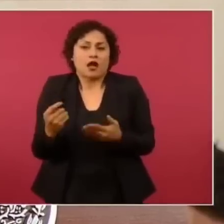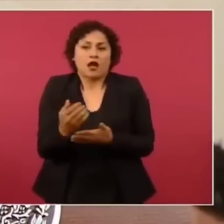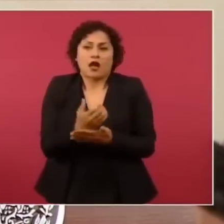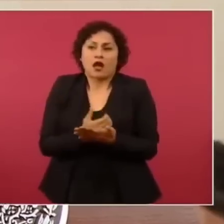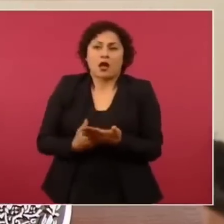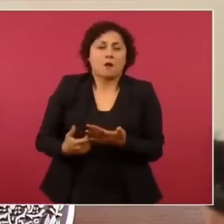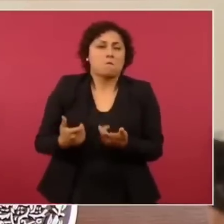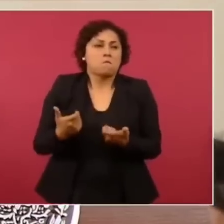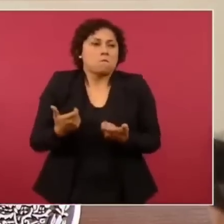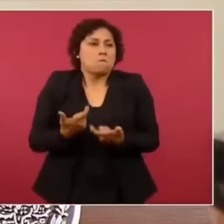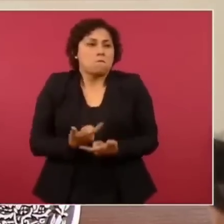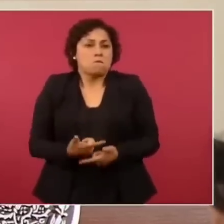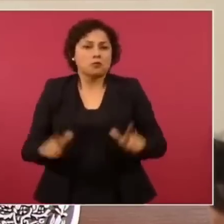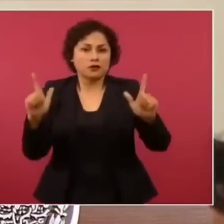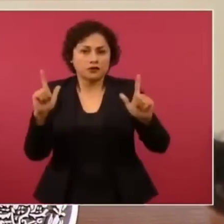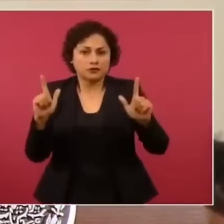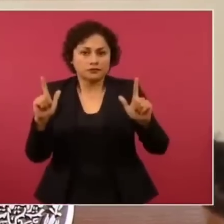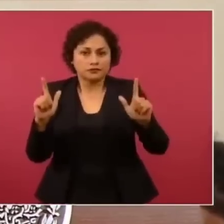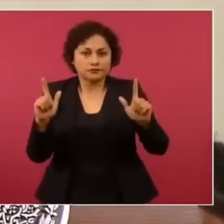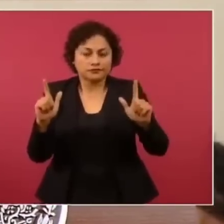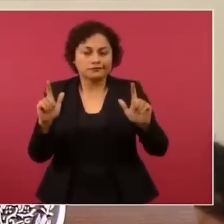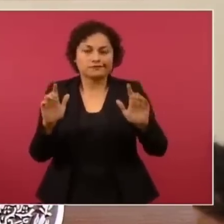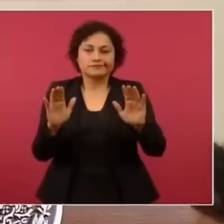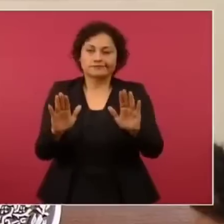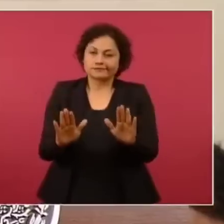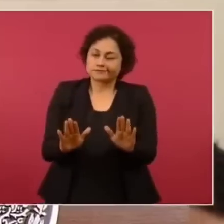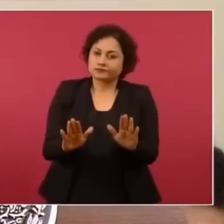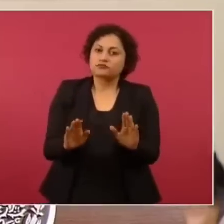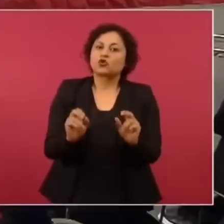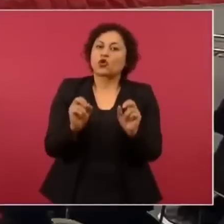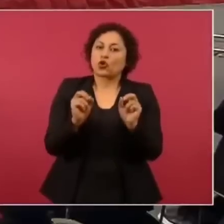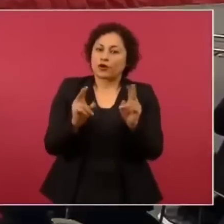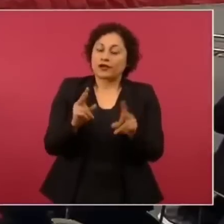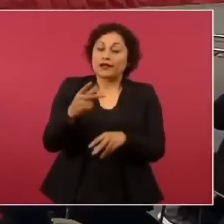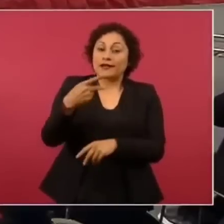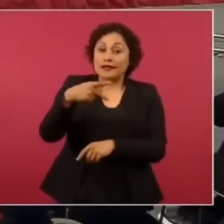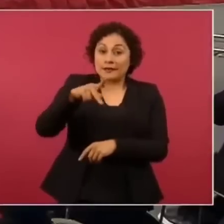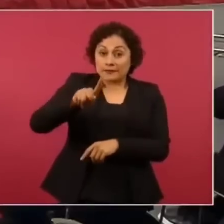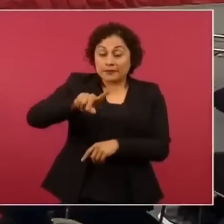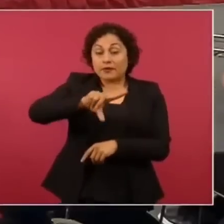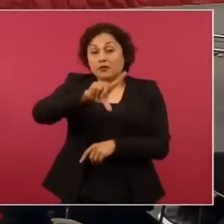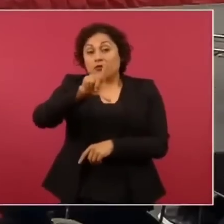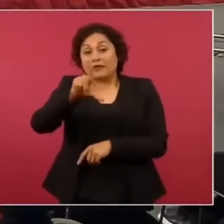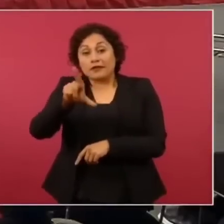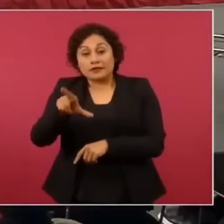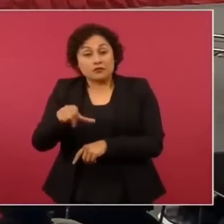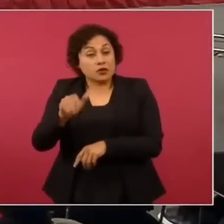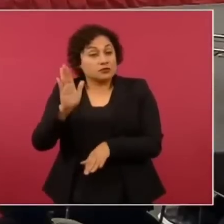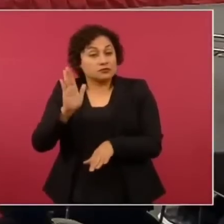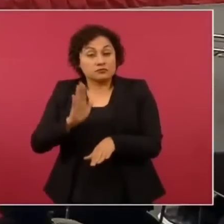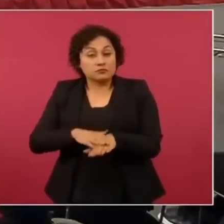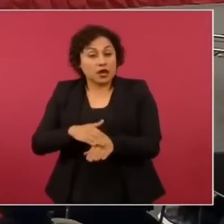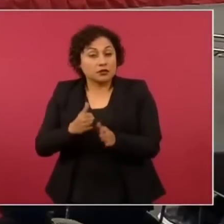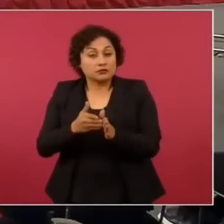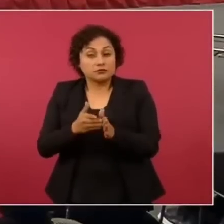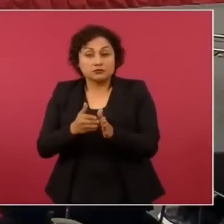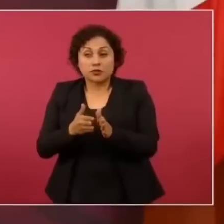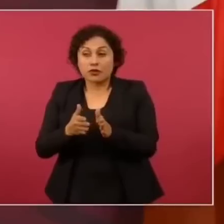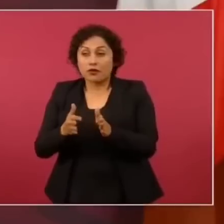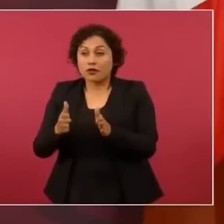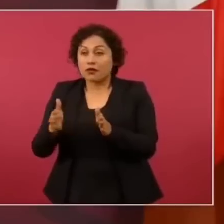Pero el asunto no se resuelve en el fondo, lo dejan pasar el